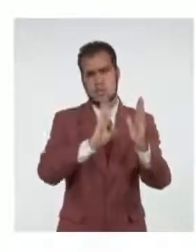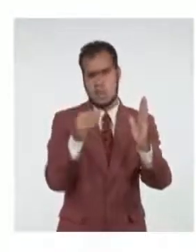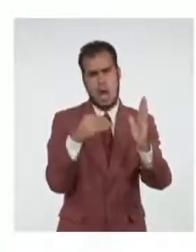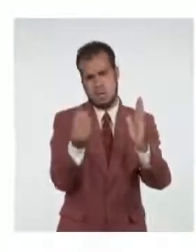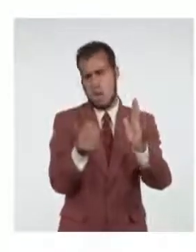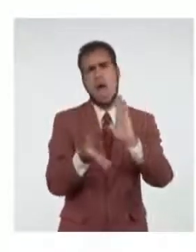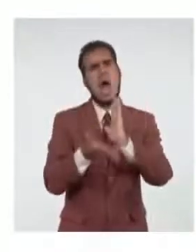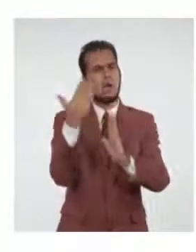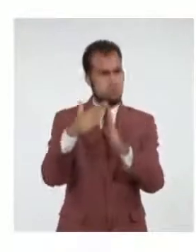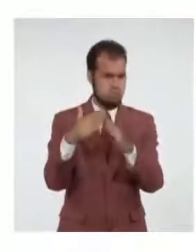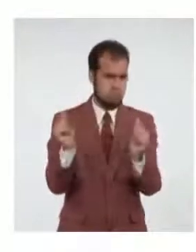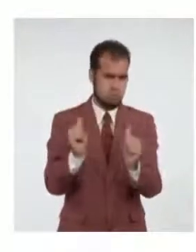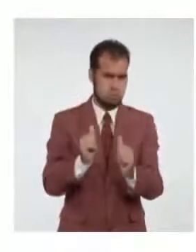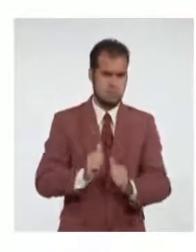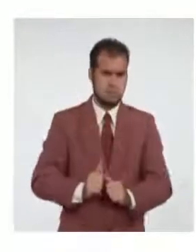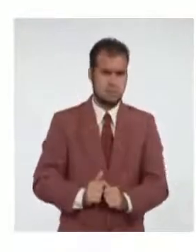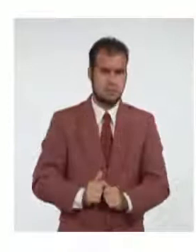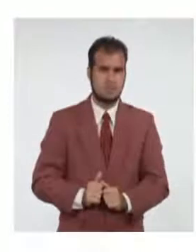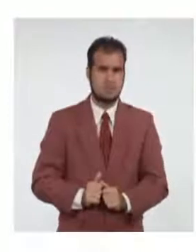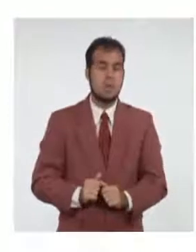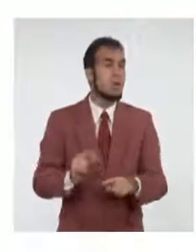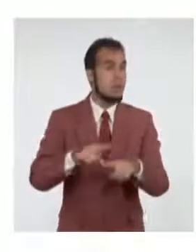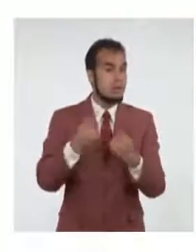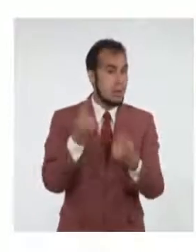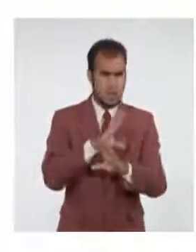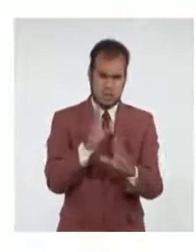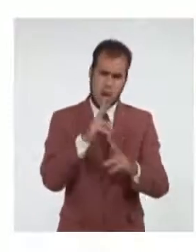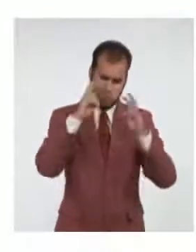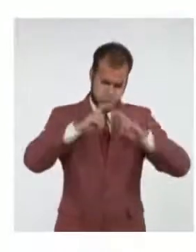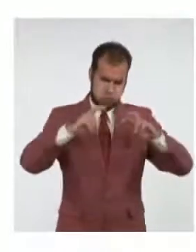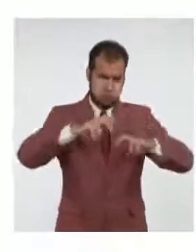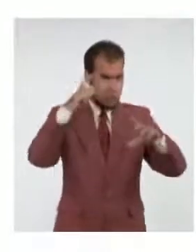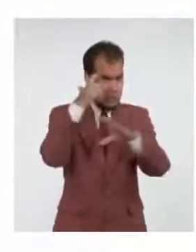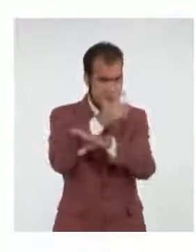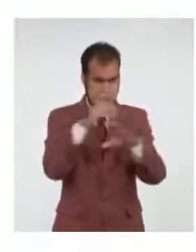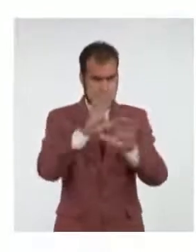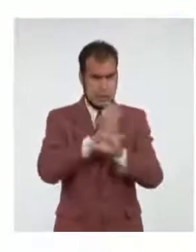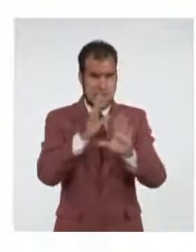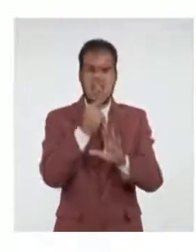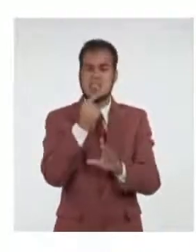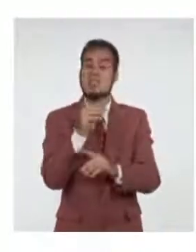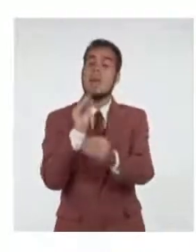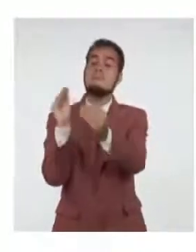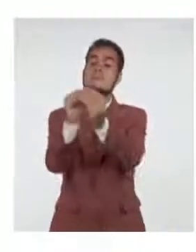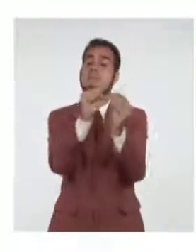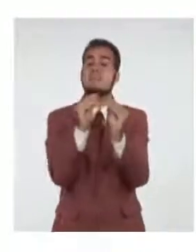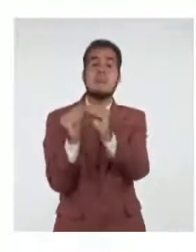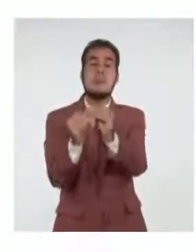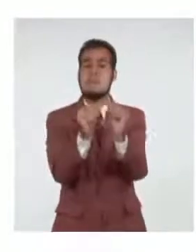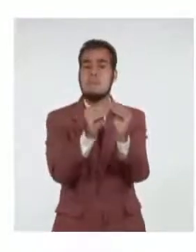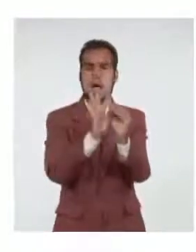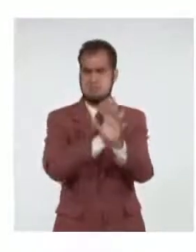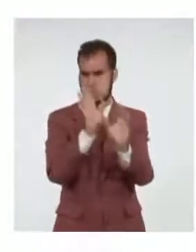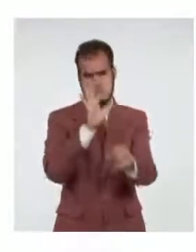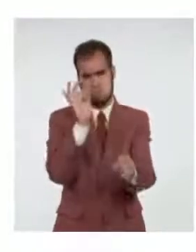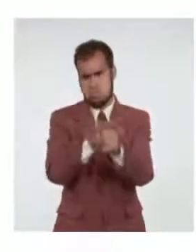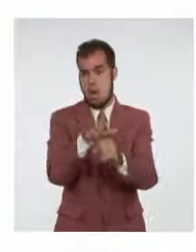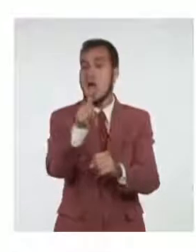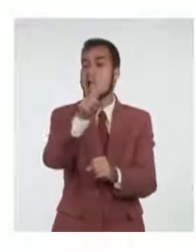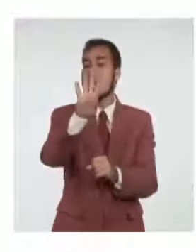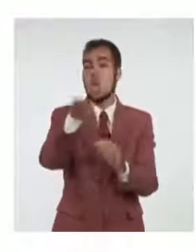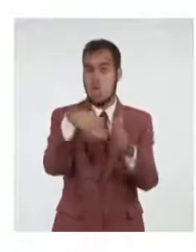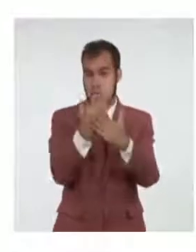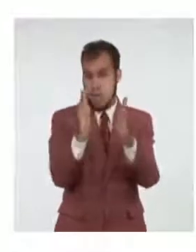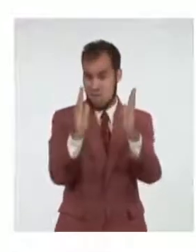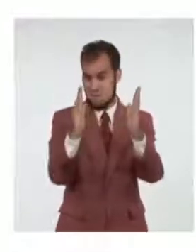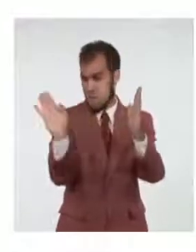demostrado científicamente que la capacidad de transmisión desaparece ya a partir de esa fecha. Aunque todavía estaba